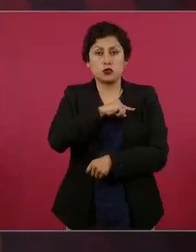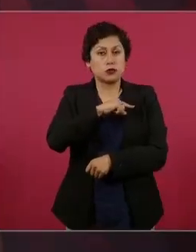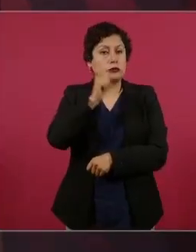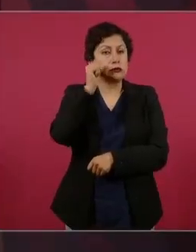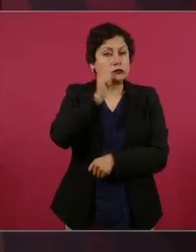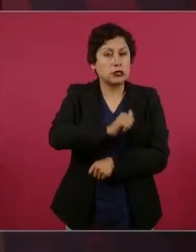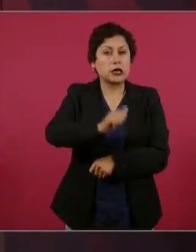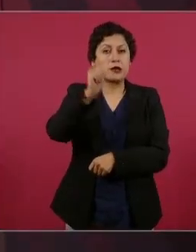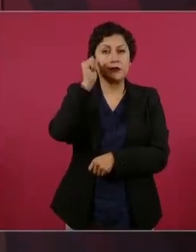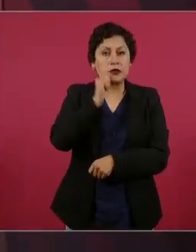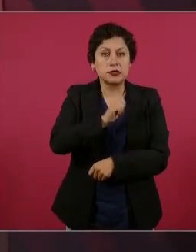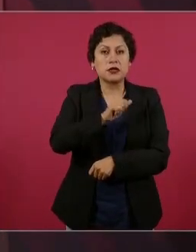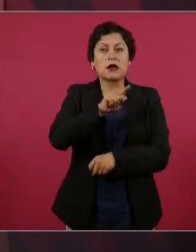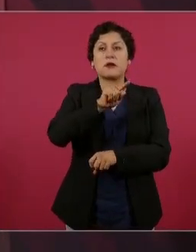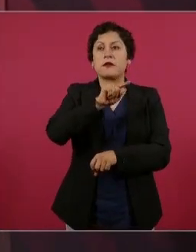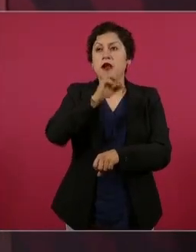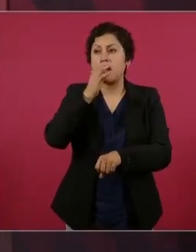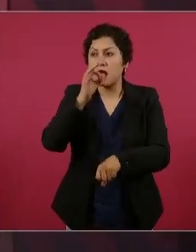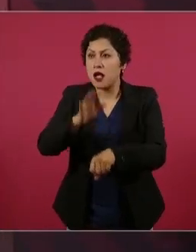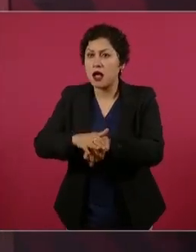libre, secreto,